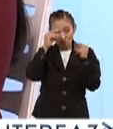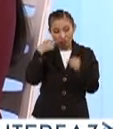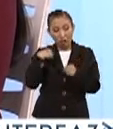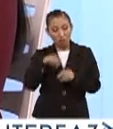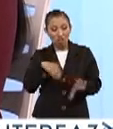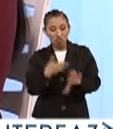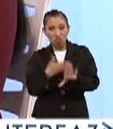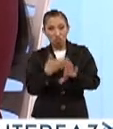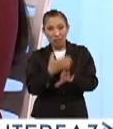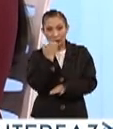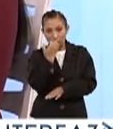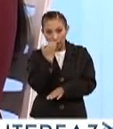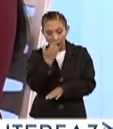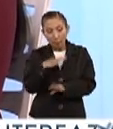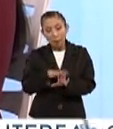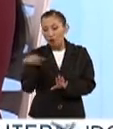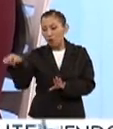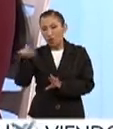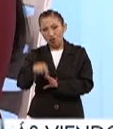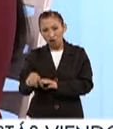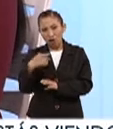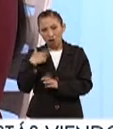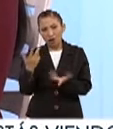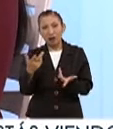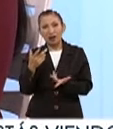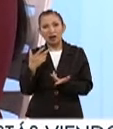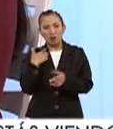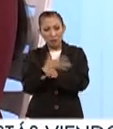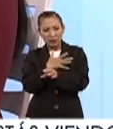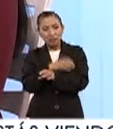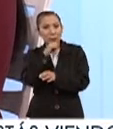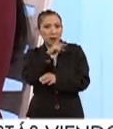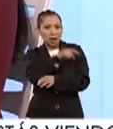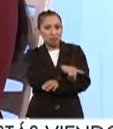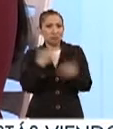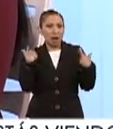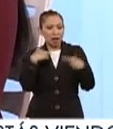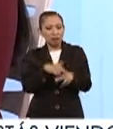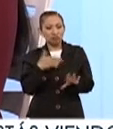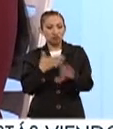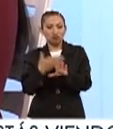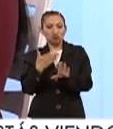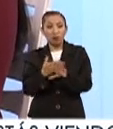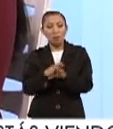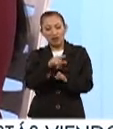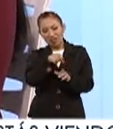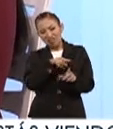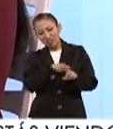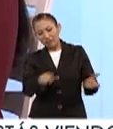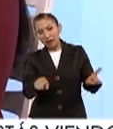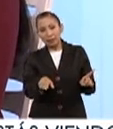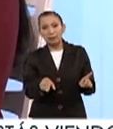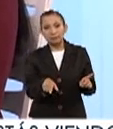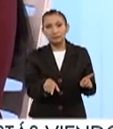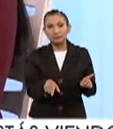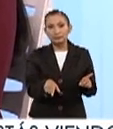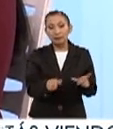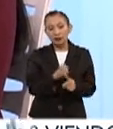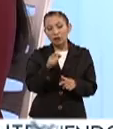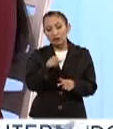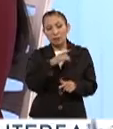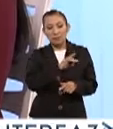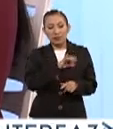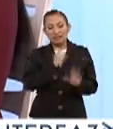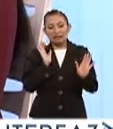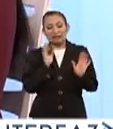sufre bullying en las escuelas por parte no solamente de los compañeros, sino también de los maestros, porque son diferentes. Entonces, es este miedo